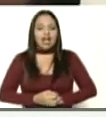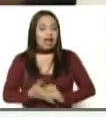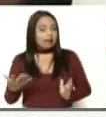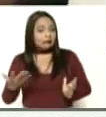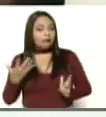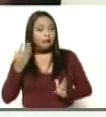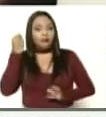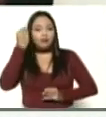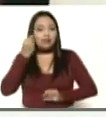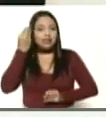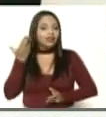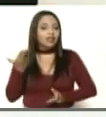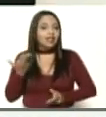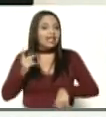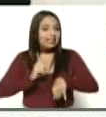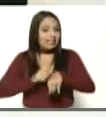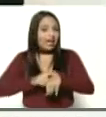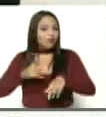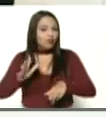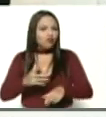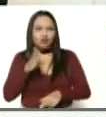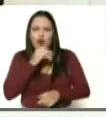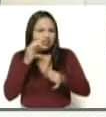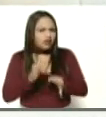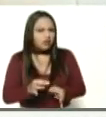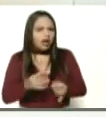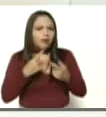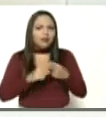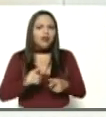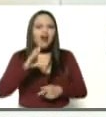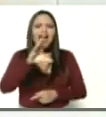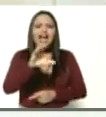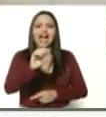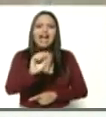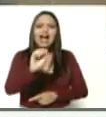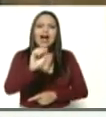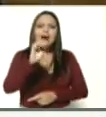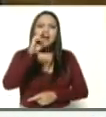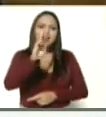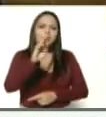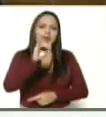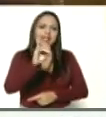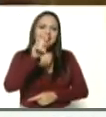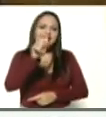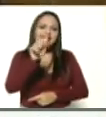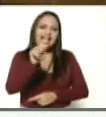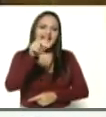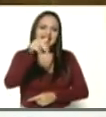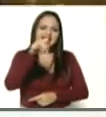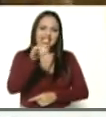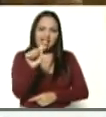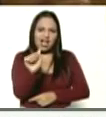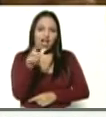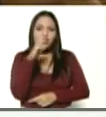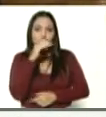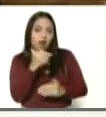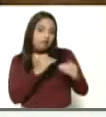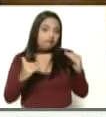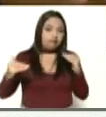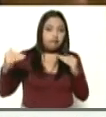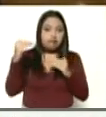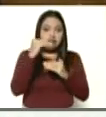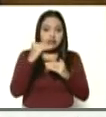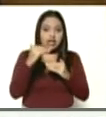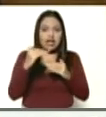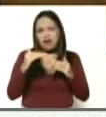estoy totalmente seguro, pero la capitanía no era un elemento de alto rango, sino que era un elemento más bien de